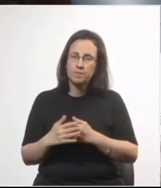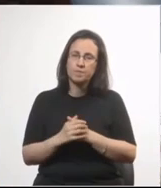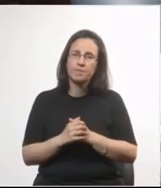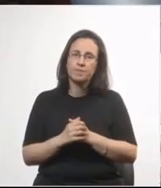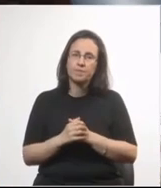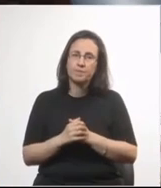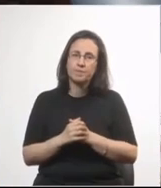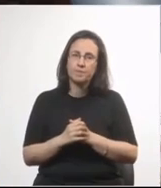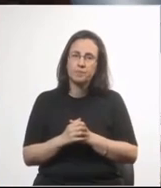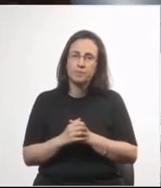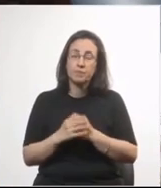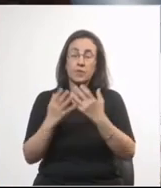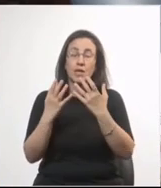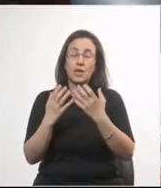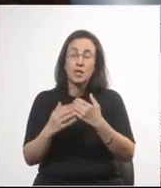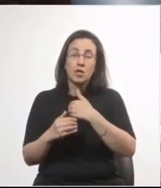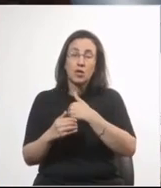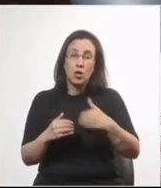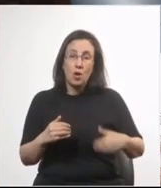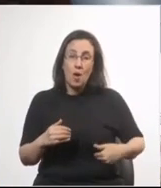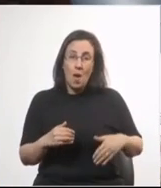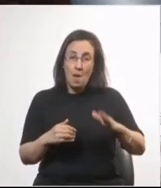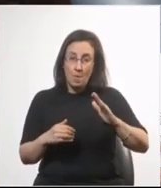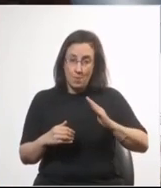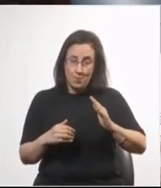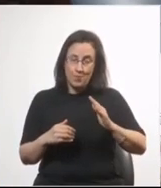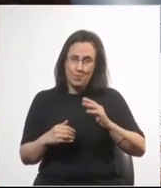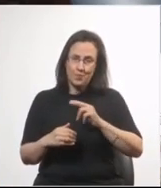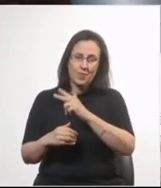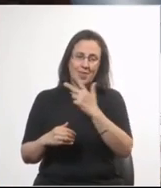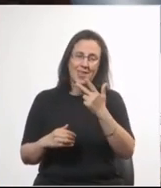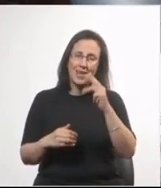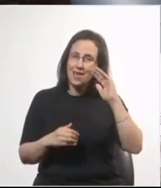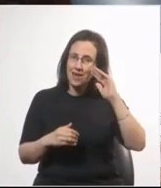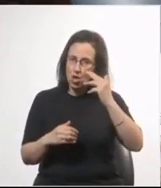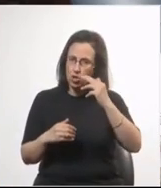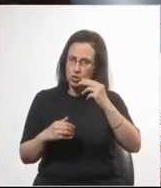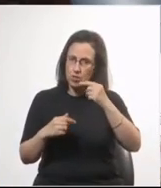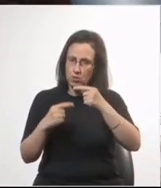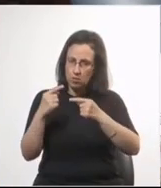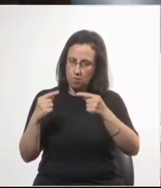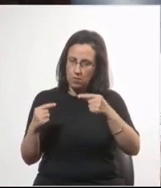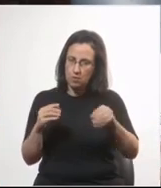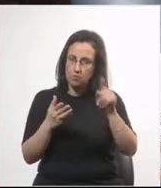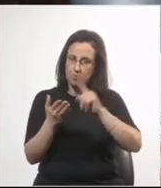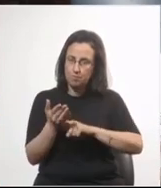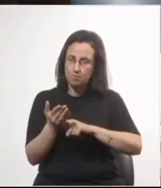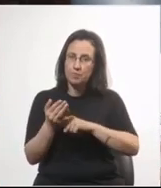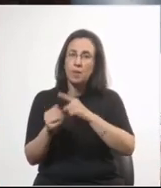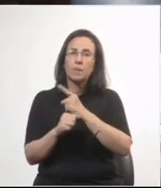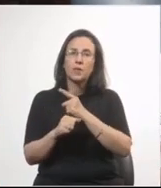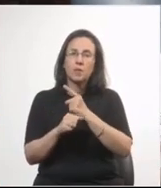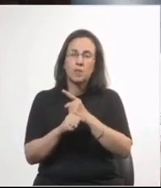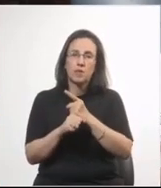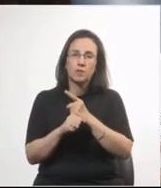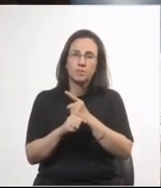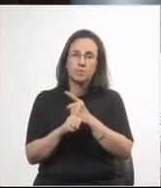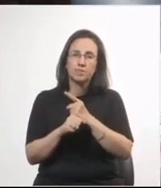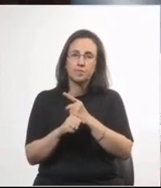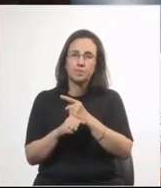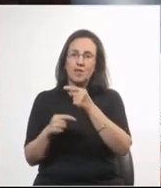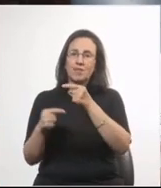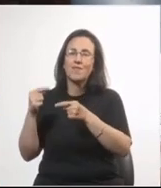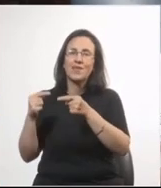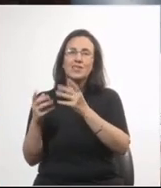También quiero, señora Presidenta, realizar 3 reconocimientos adicionales. En primer lugar, a las